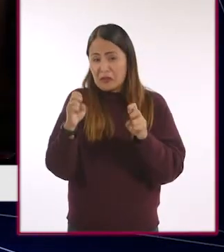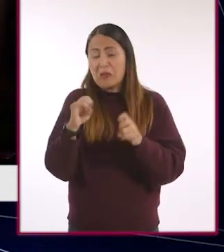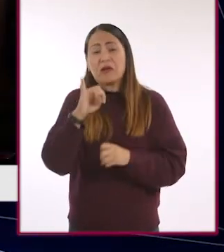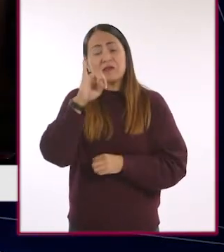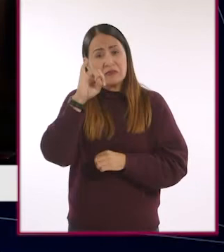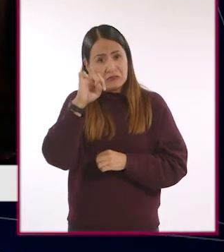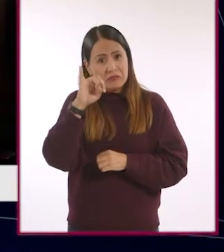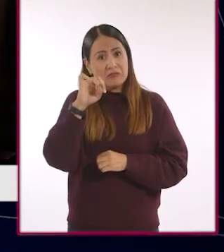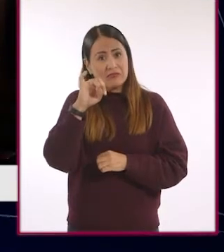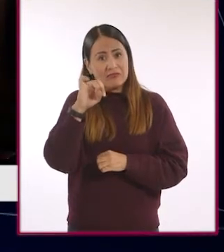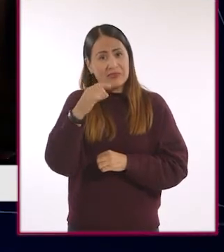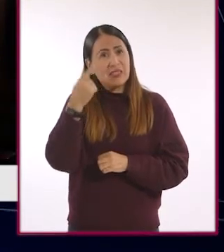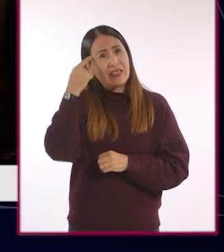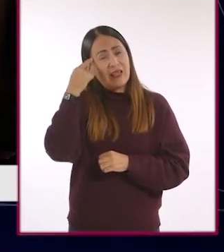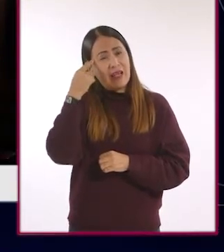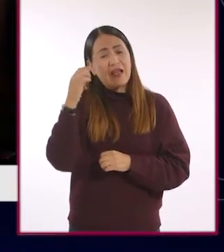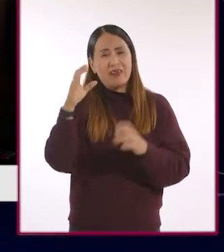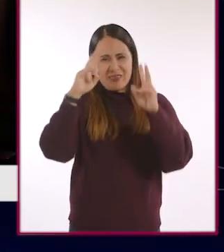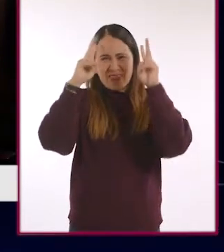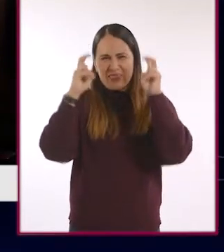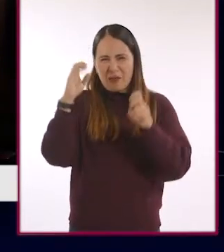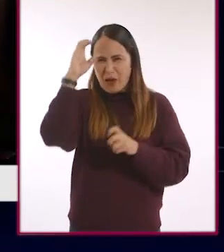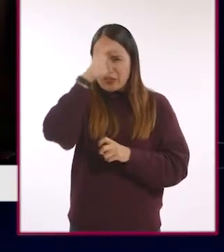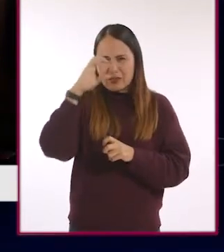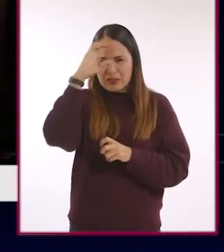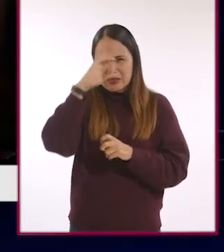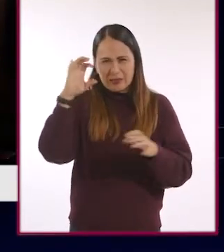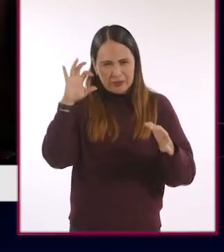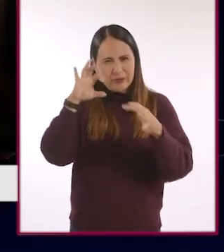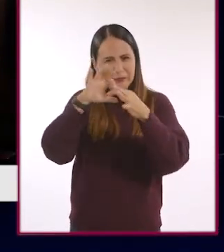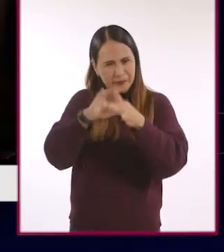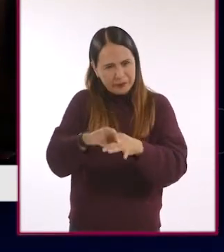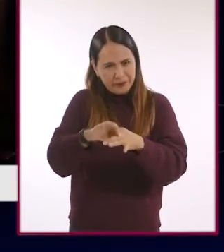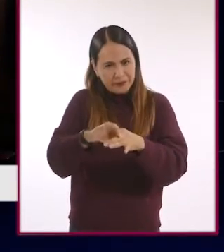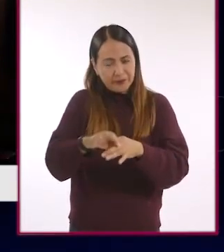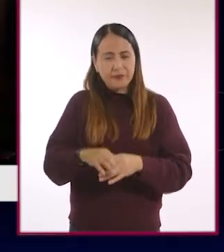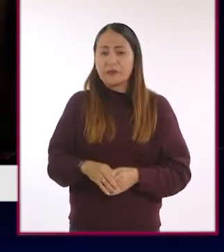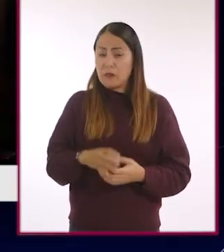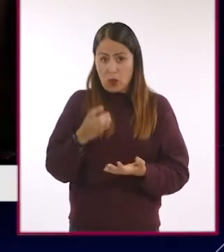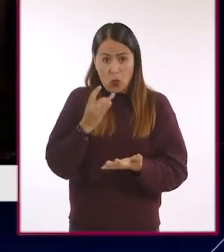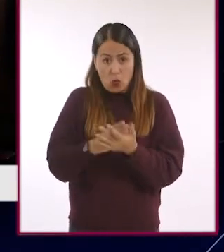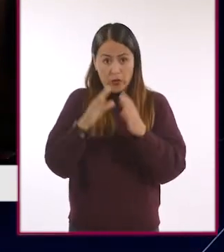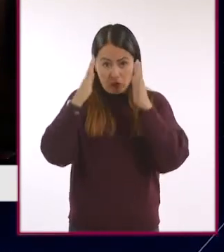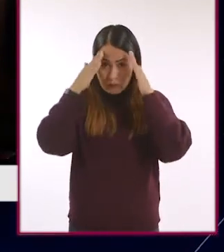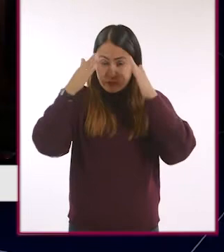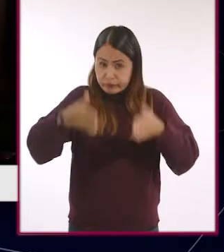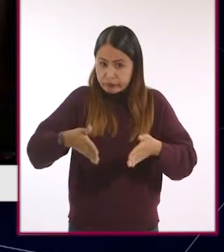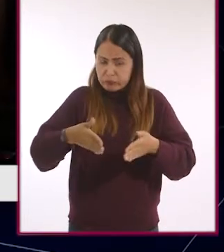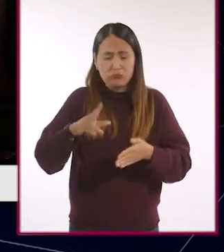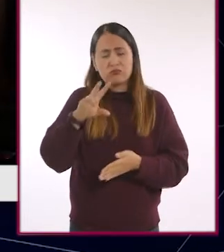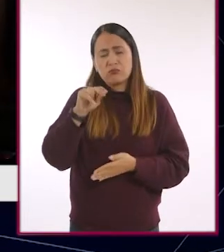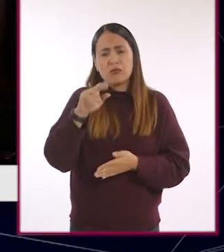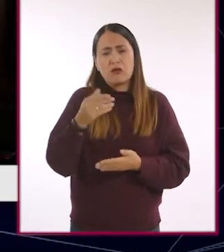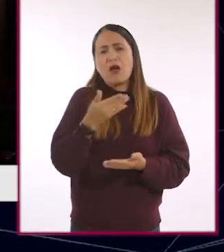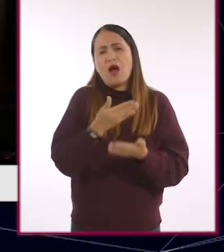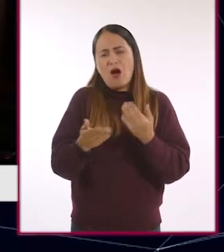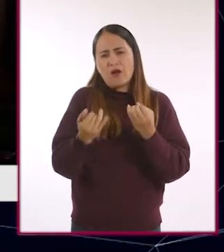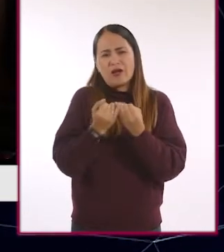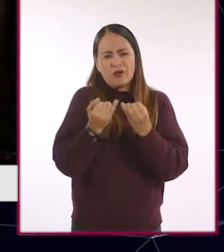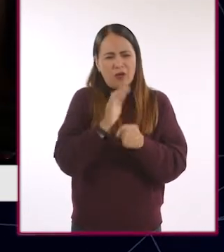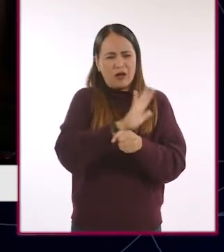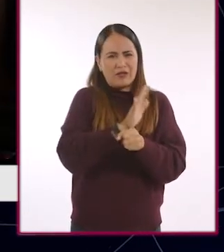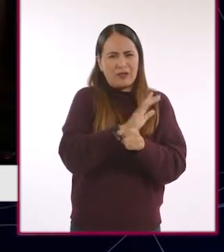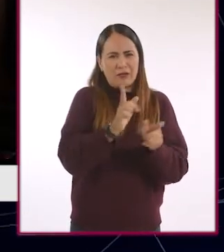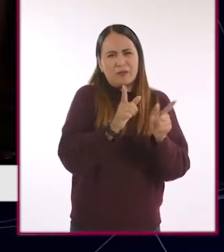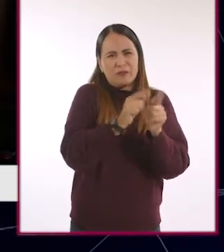permeando en la parte de la ciencia, ¿no? Y no solamente en ese sentido, sino, por ejemplo, actualmente vemos